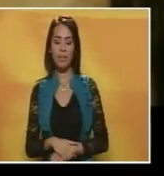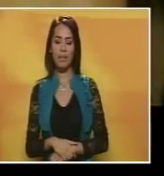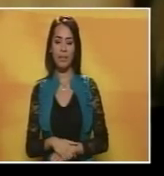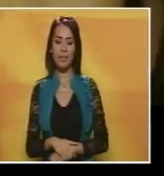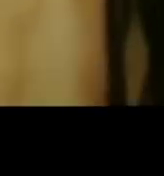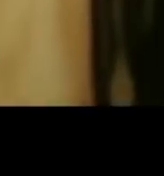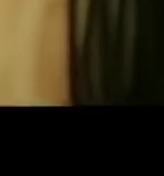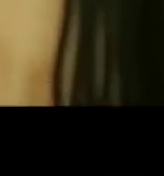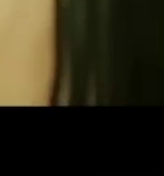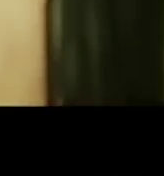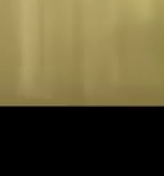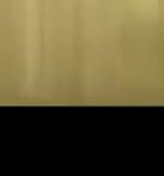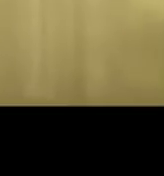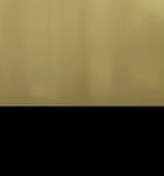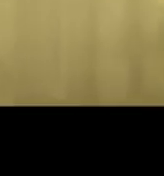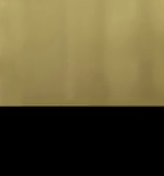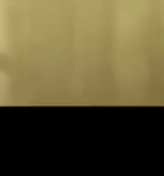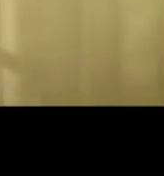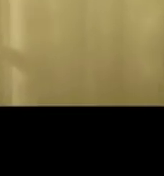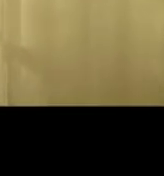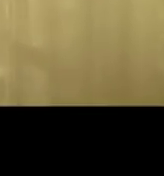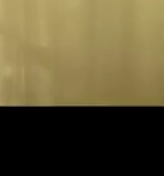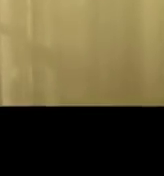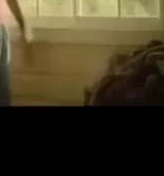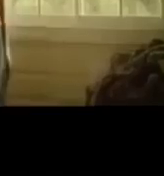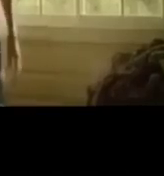los puede atacar y el cuadro se necesita